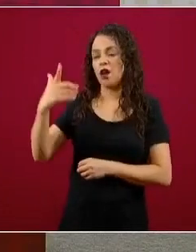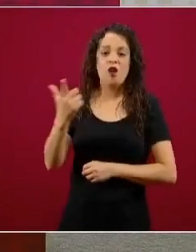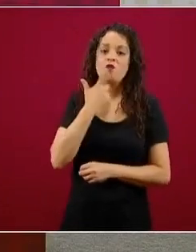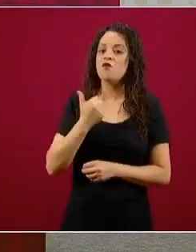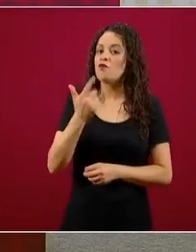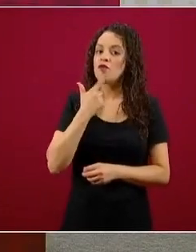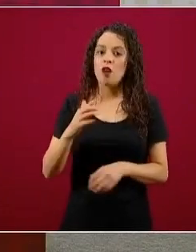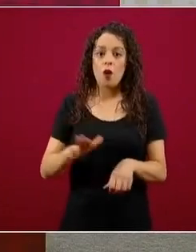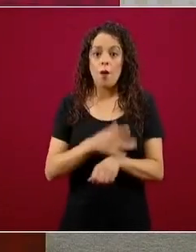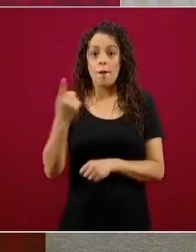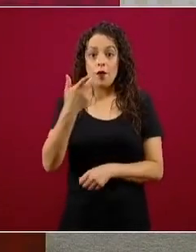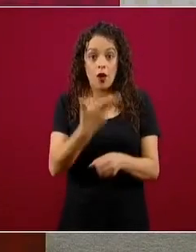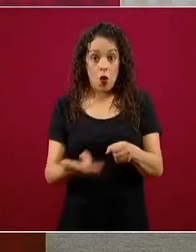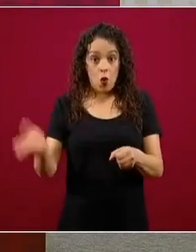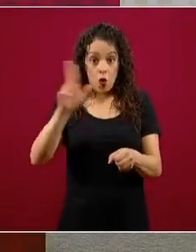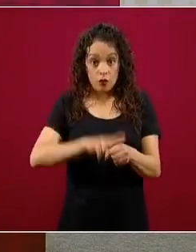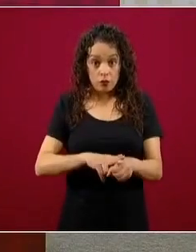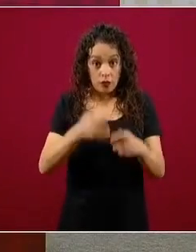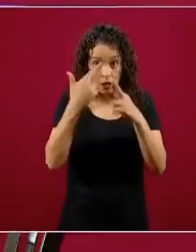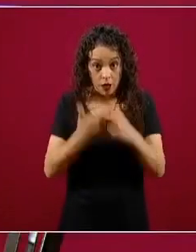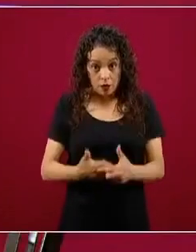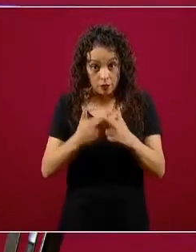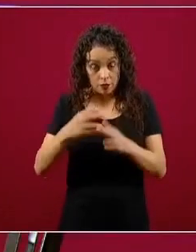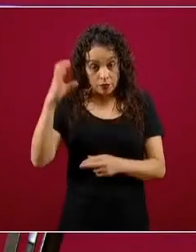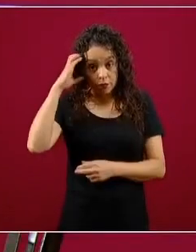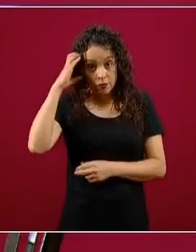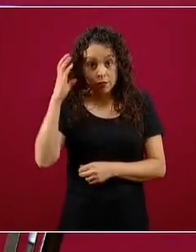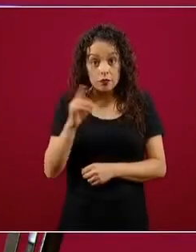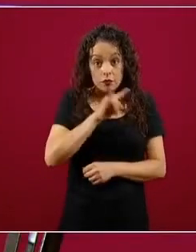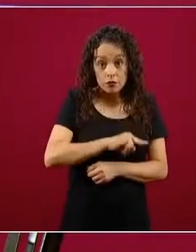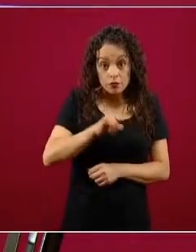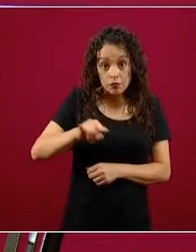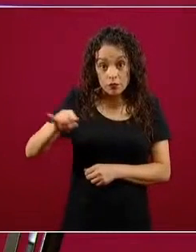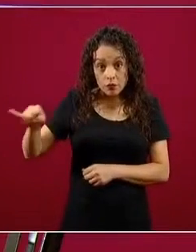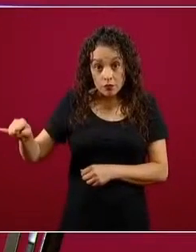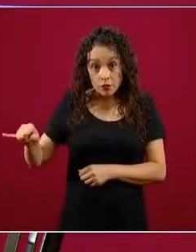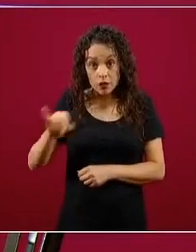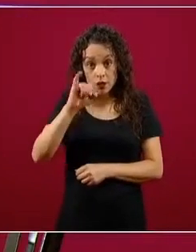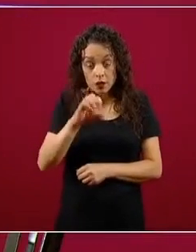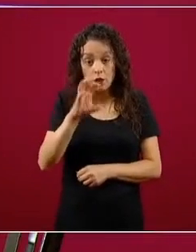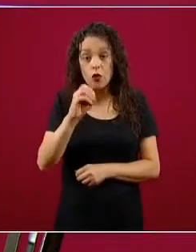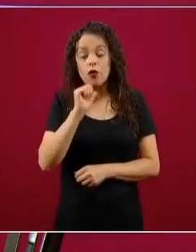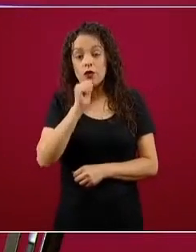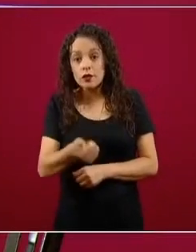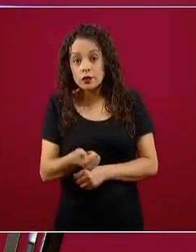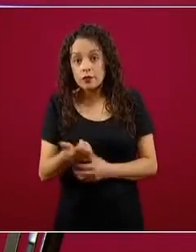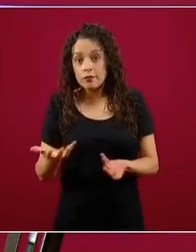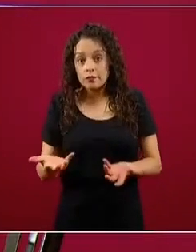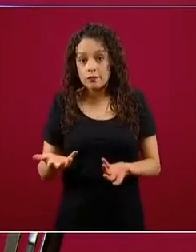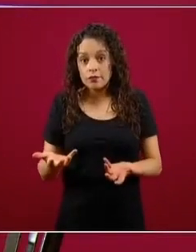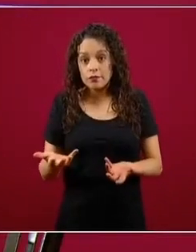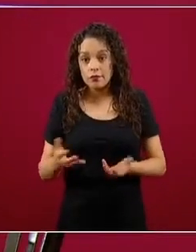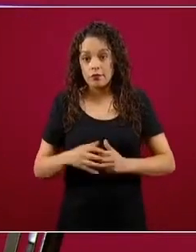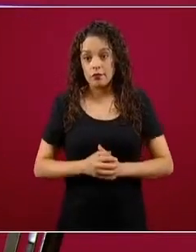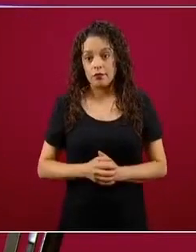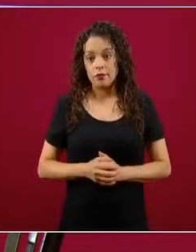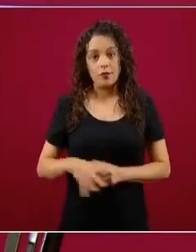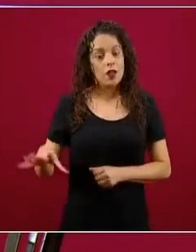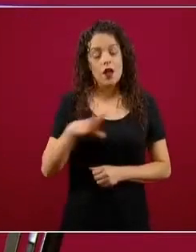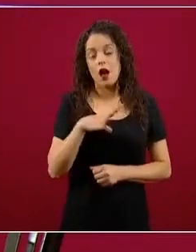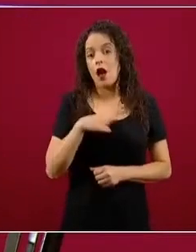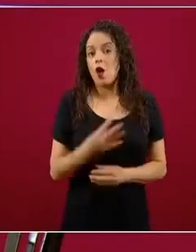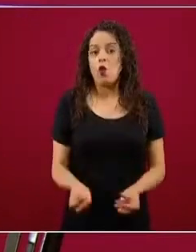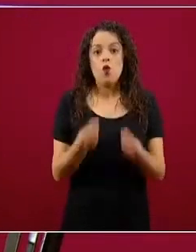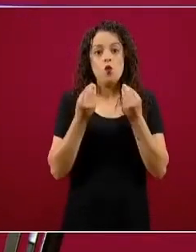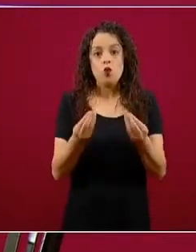de hospitalización en caso de que alguien enferme en un sitio donde usted vive está todavía limitada, porque hay mucha